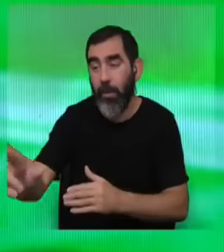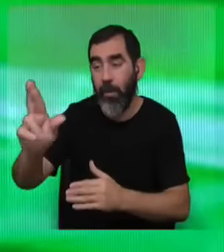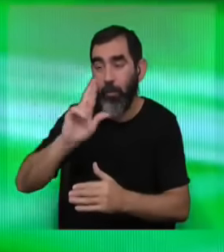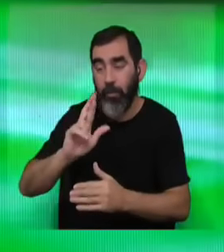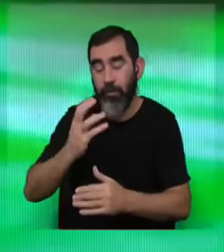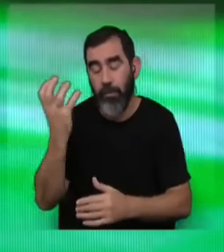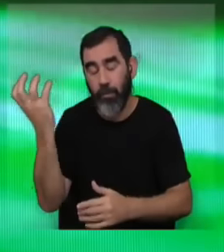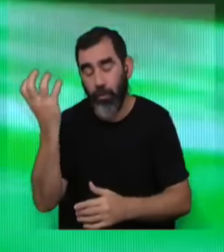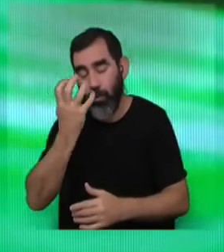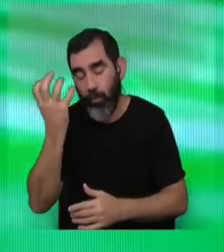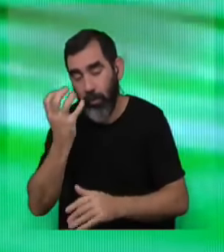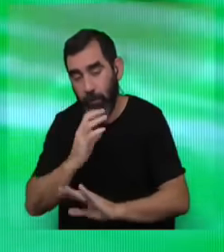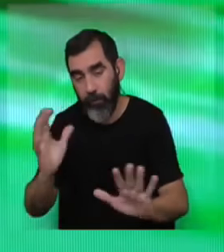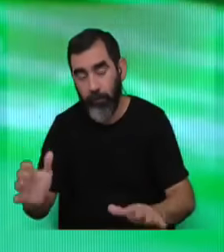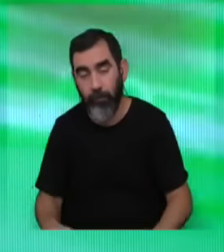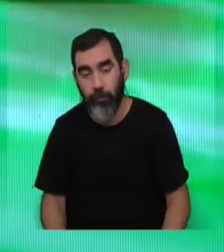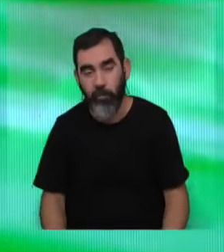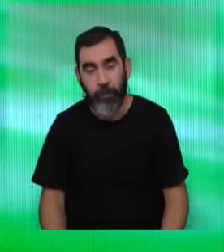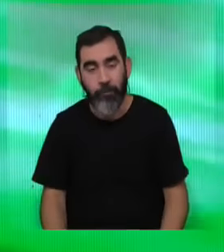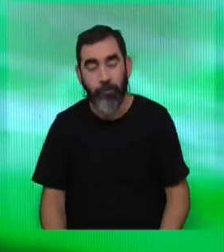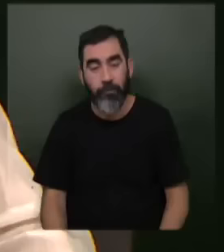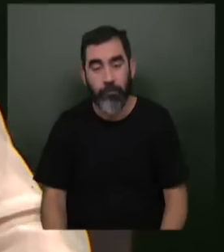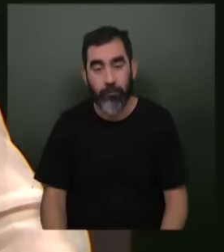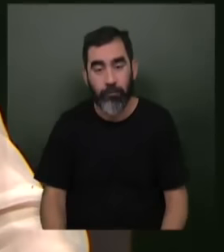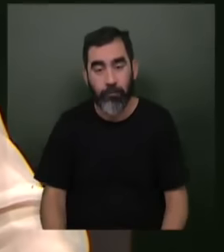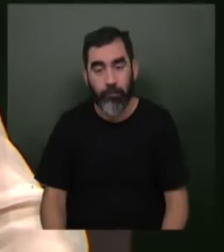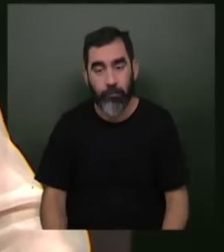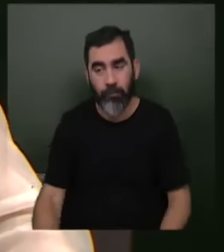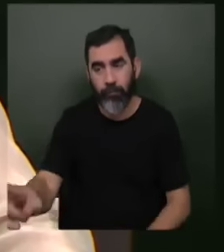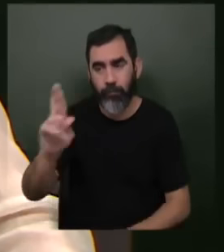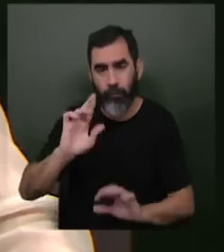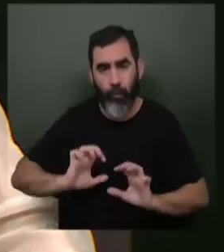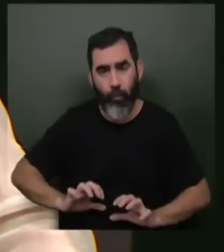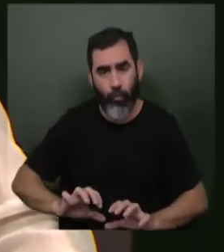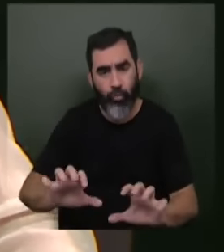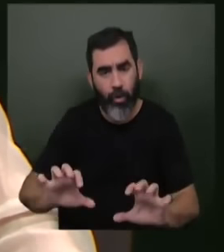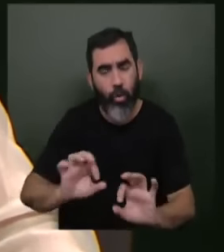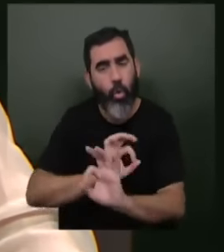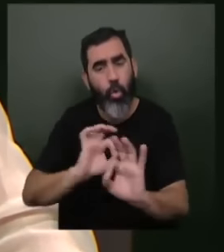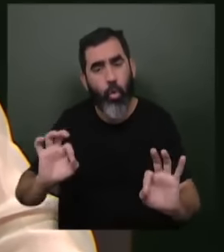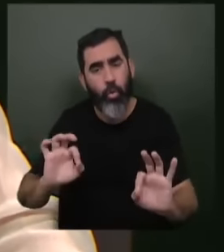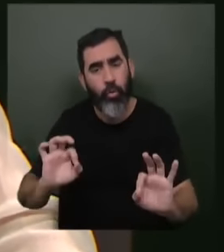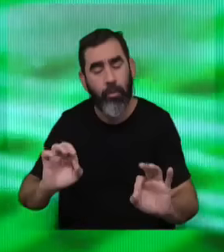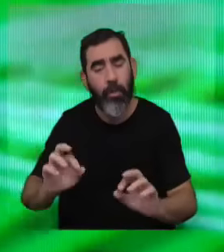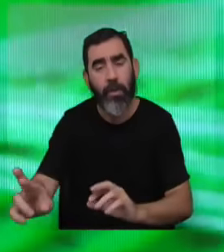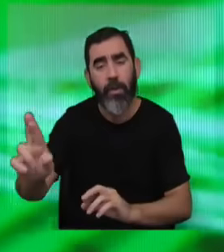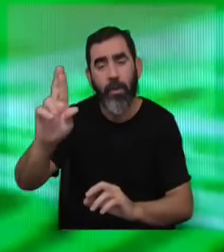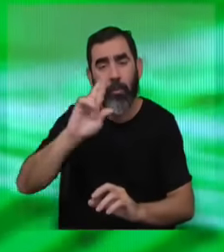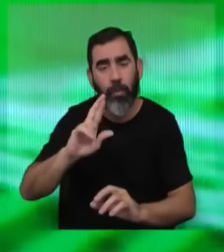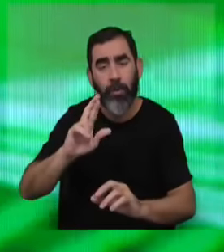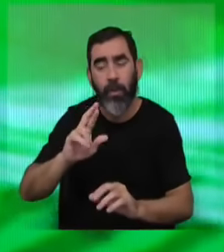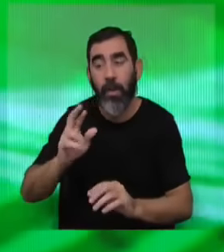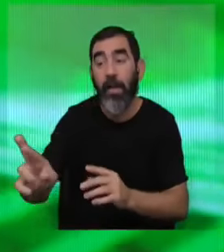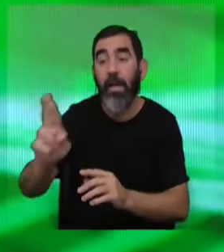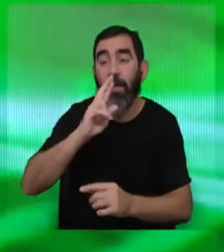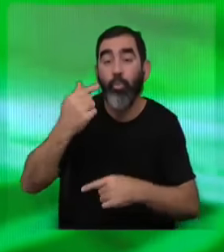son nefastas eh las devoluciones de los funcionarios o porque o porque las devoluciones los